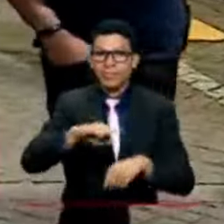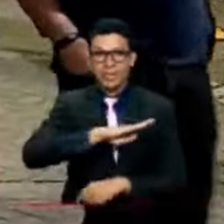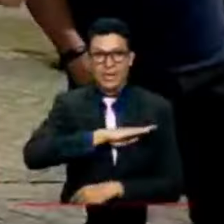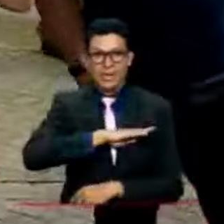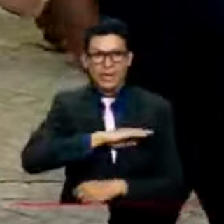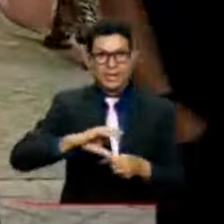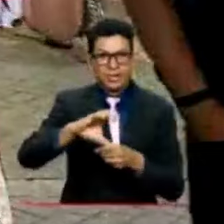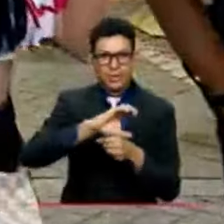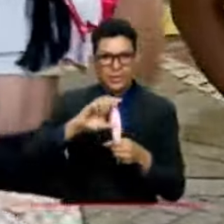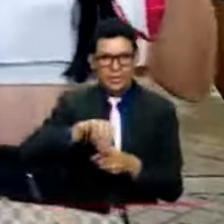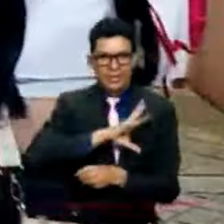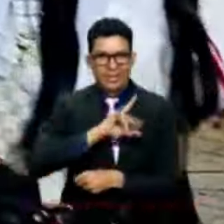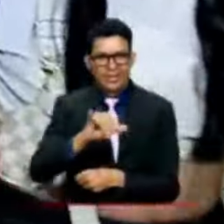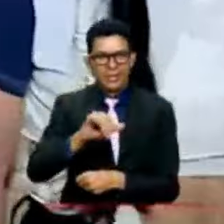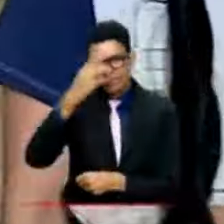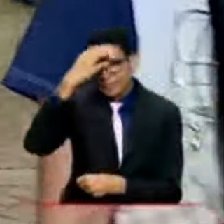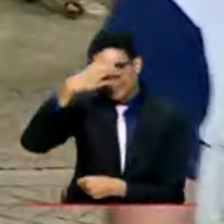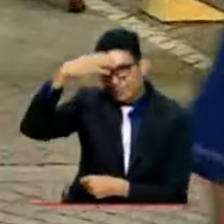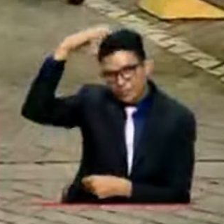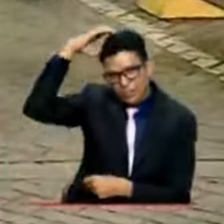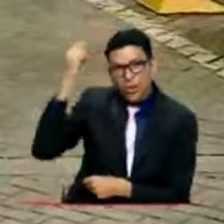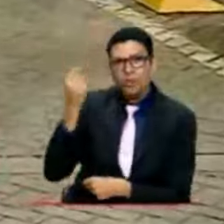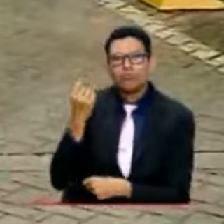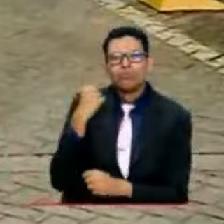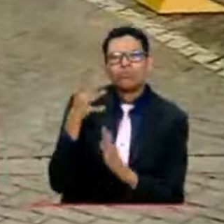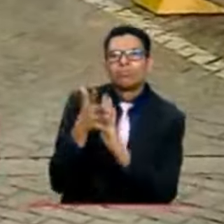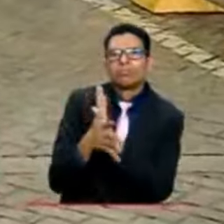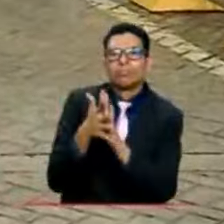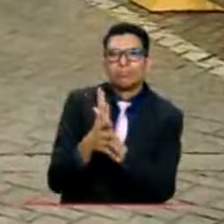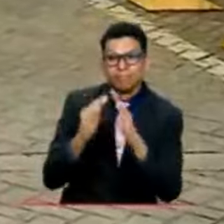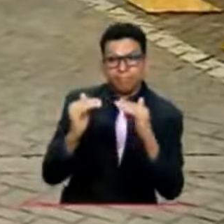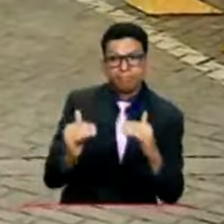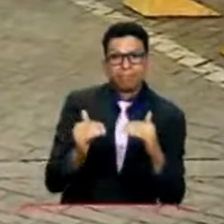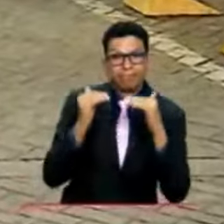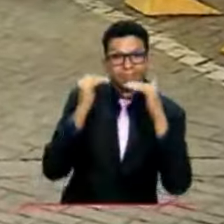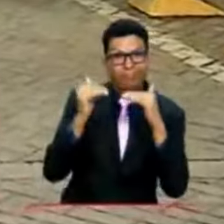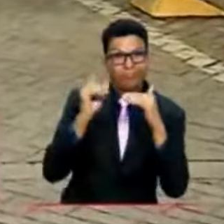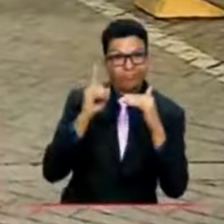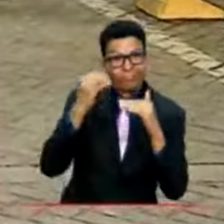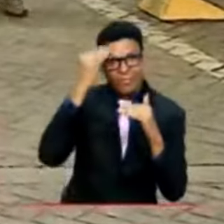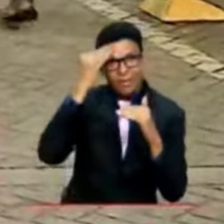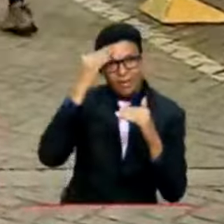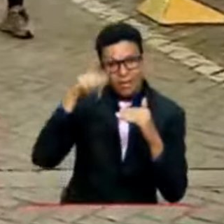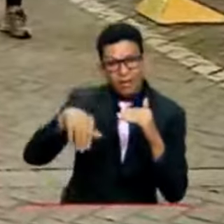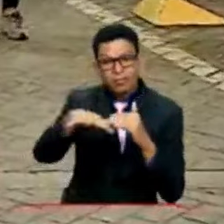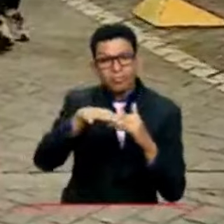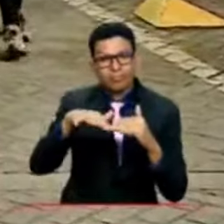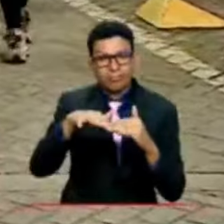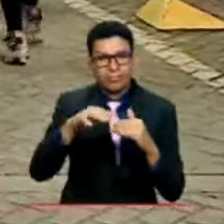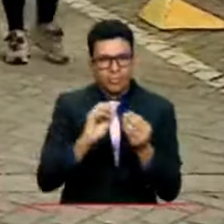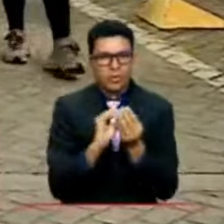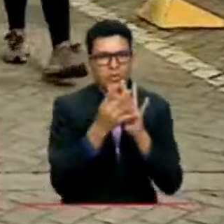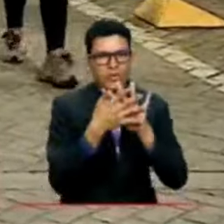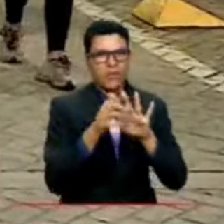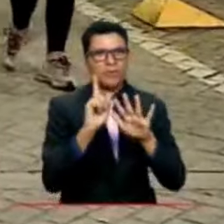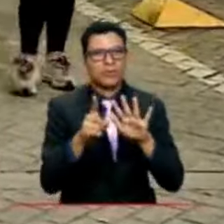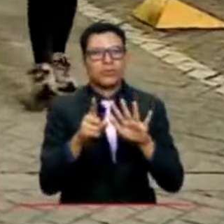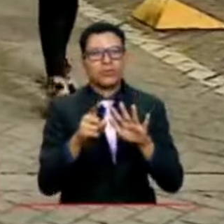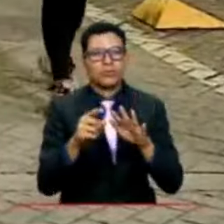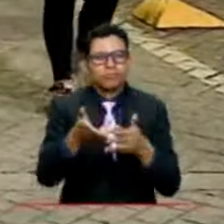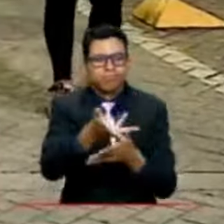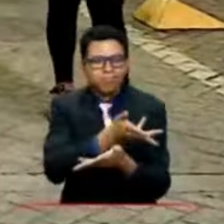de la ciudad de Cali, Alejandro Eder, se refirió hace poco sobre la relevancia que tiene esta, que ha considerado como la cumbre de